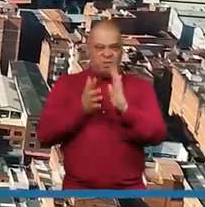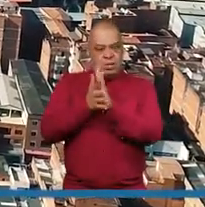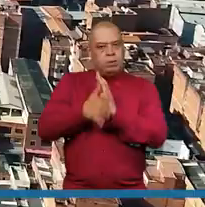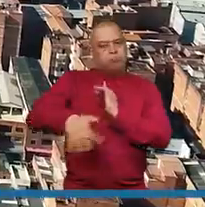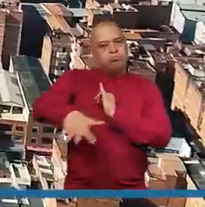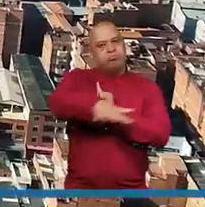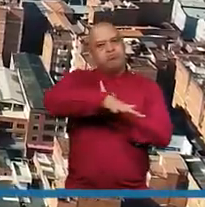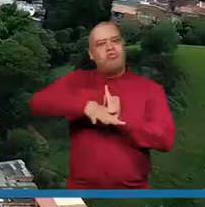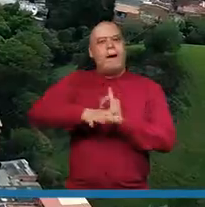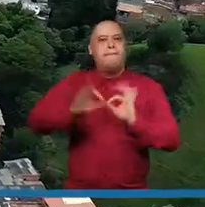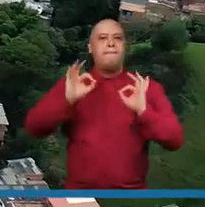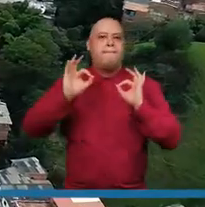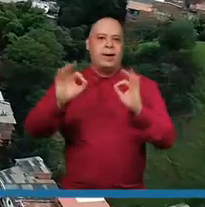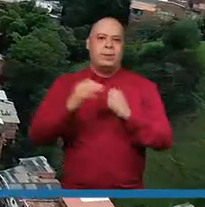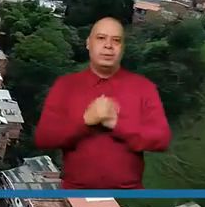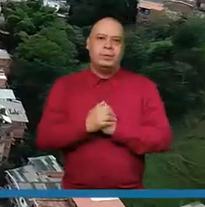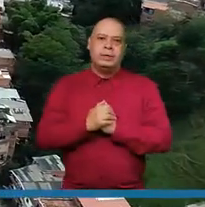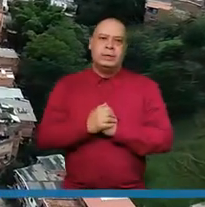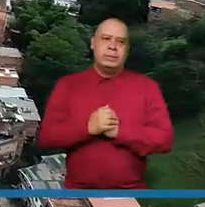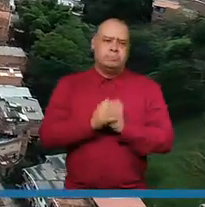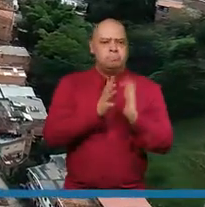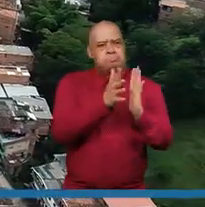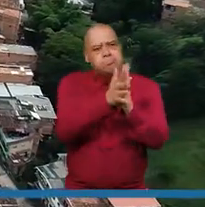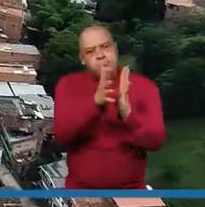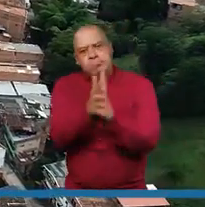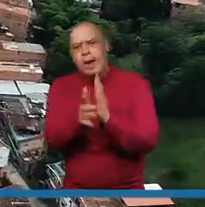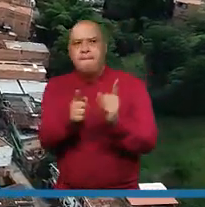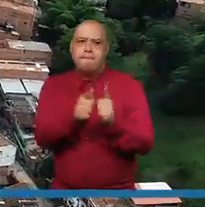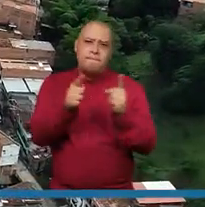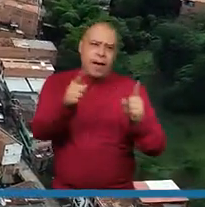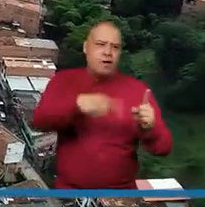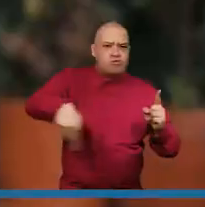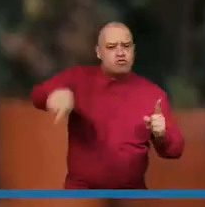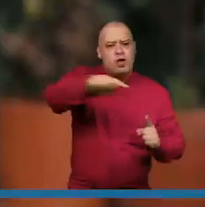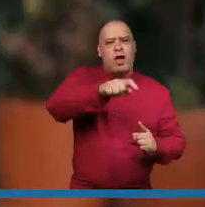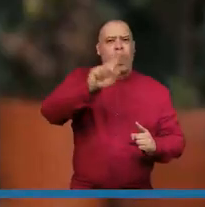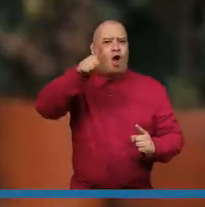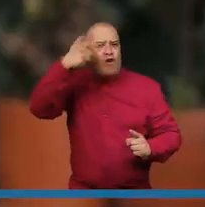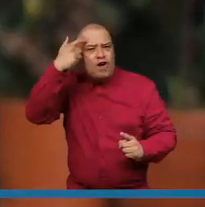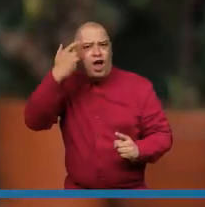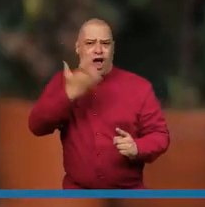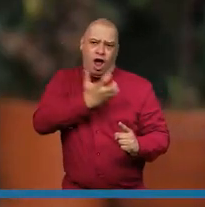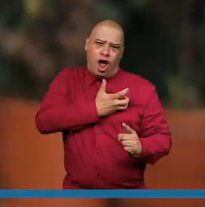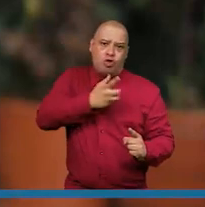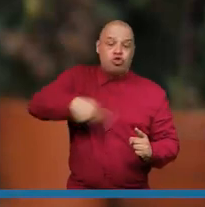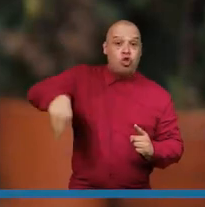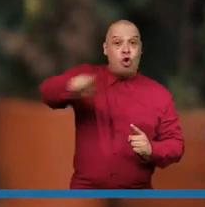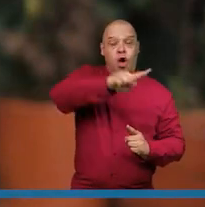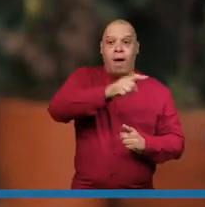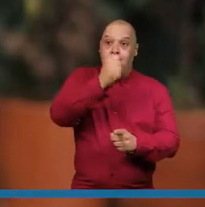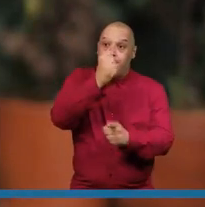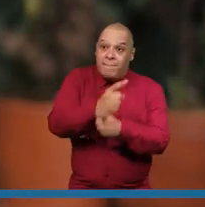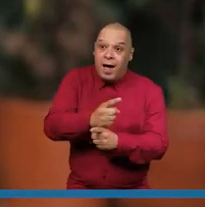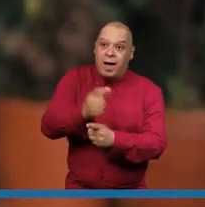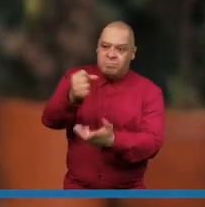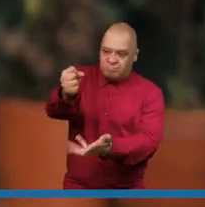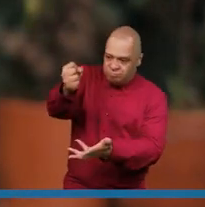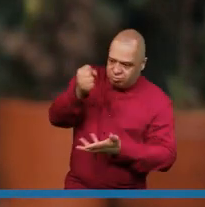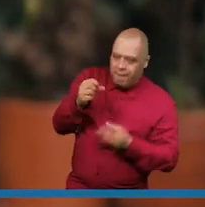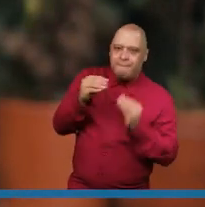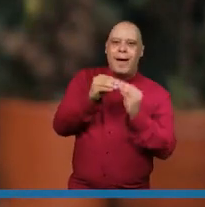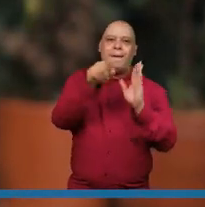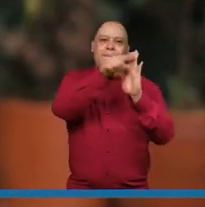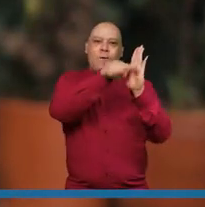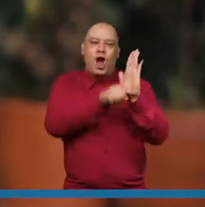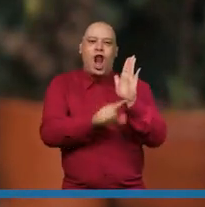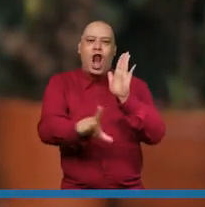permita fortalecer el discurso metropolitano. Tener esa voz y esa presencia como áreas metropolitanas para que los gobiernos respondan en